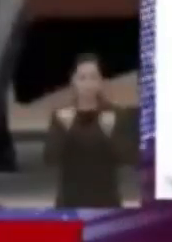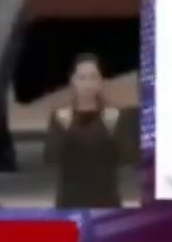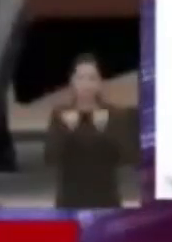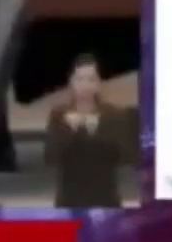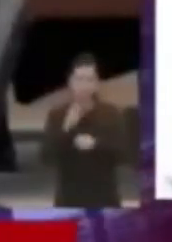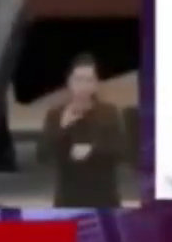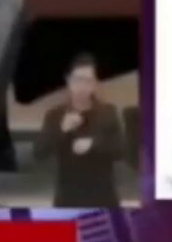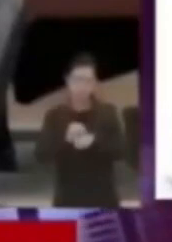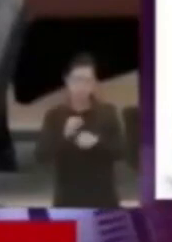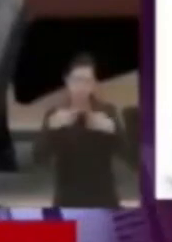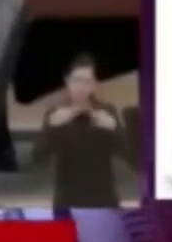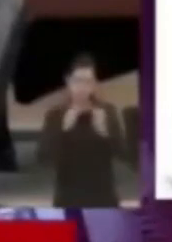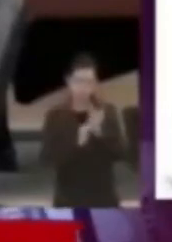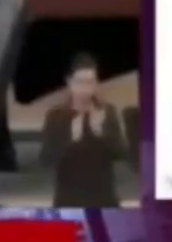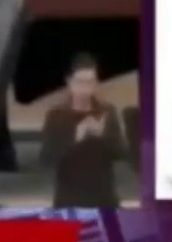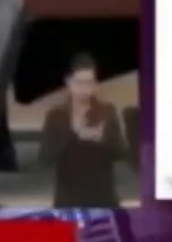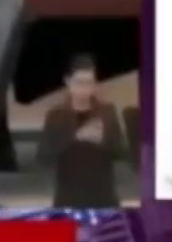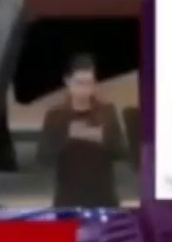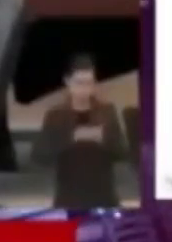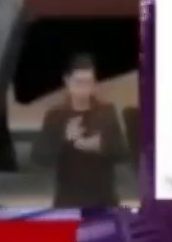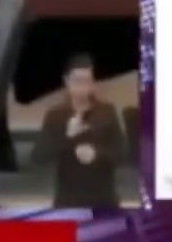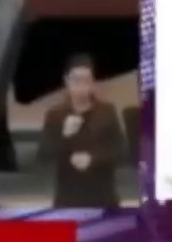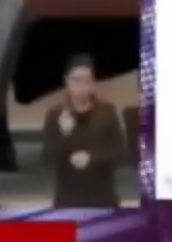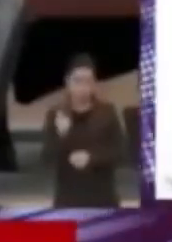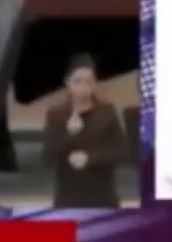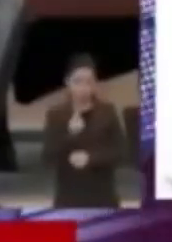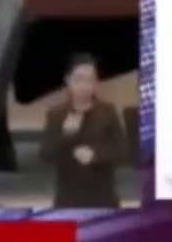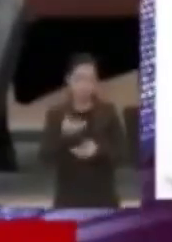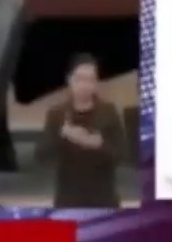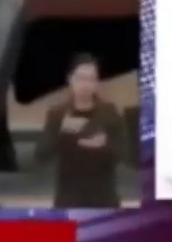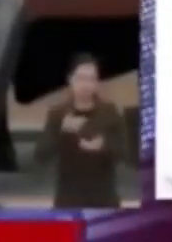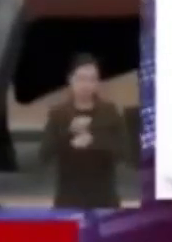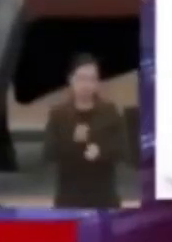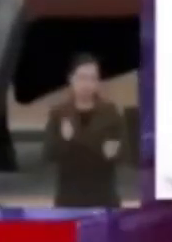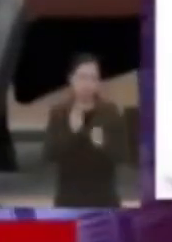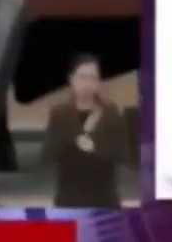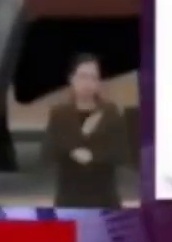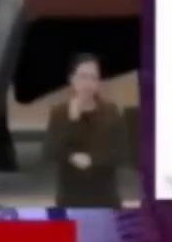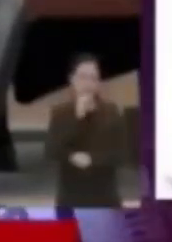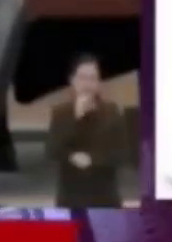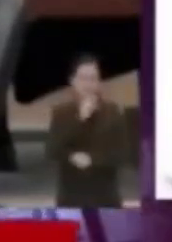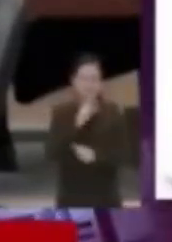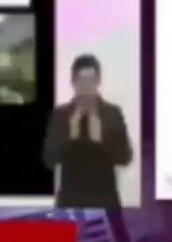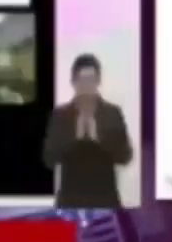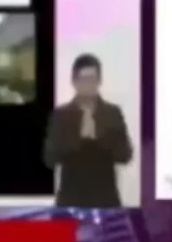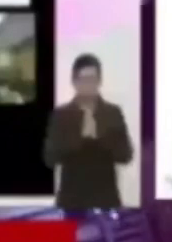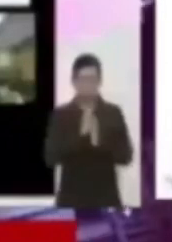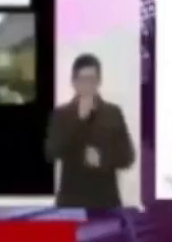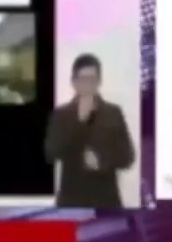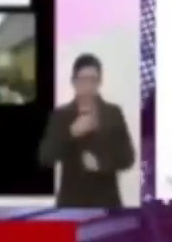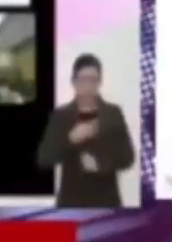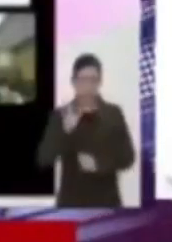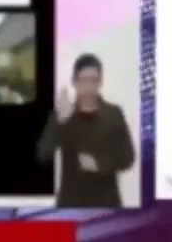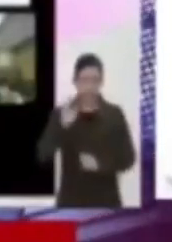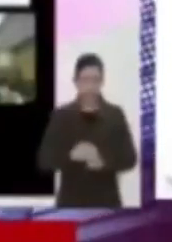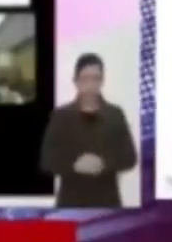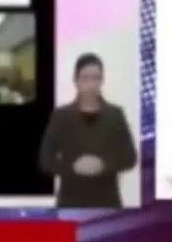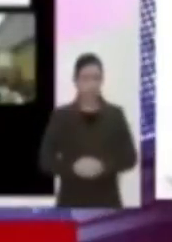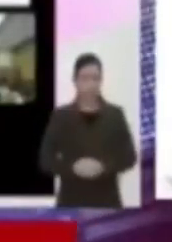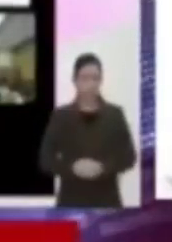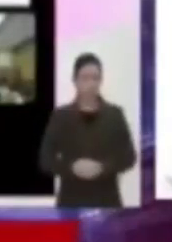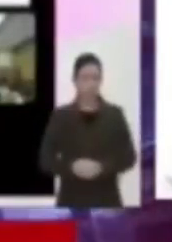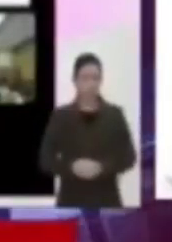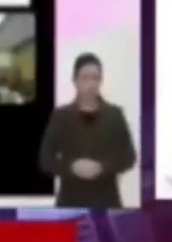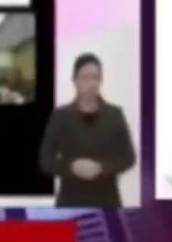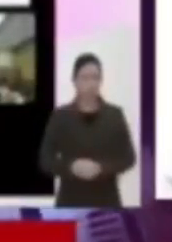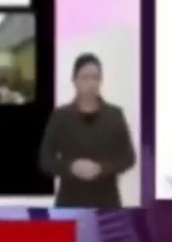y de qué voto opositor habla cuando ellos en todos los lugares han estado facilitando los triunfos de Morena? Han ganado